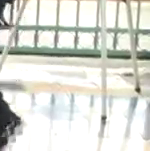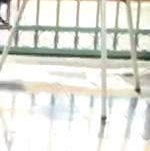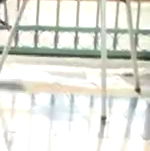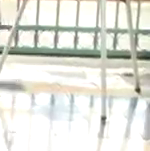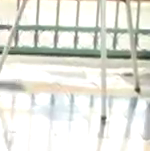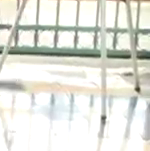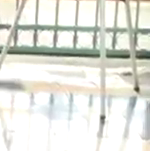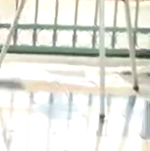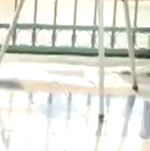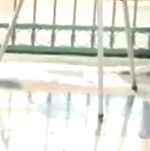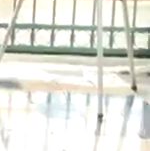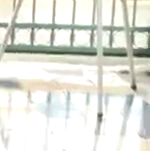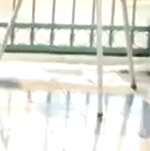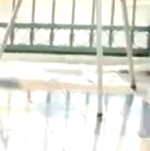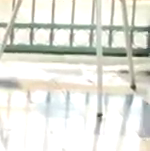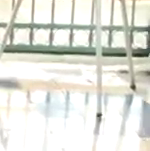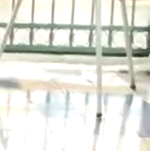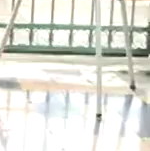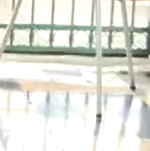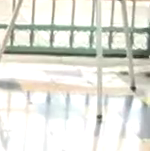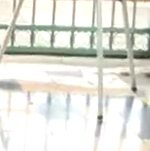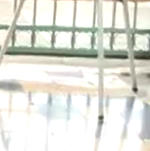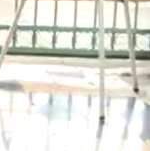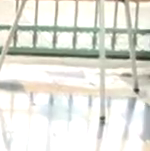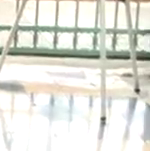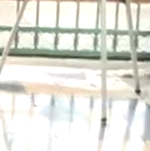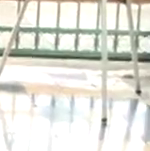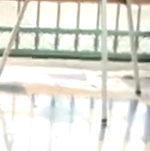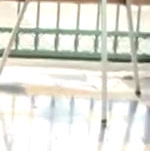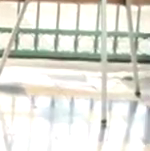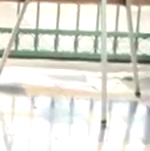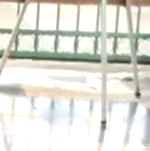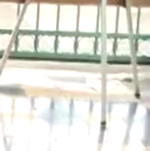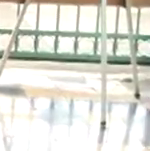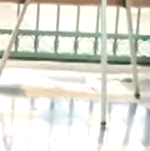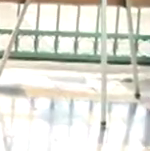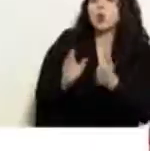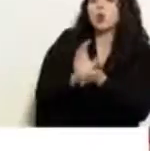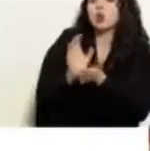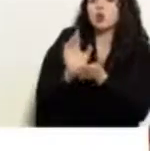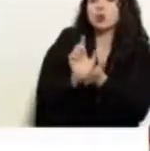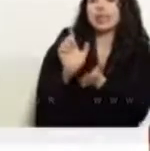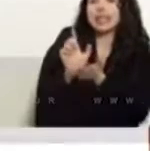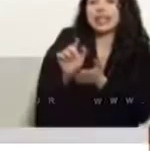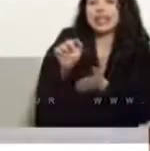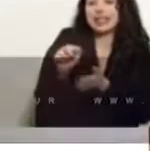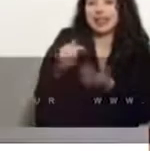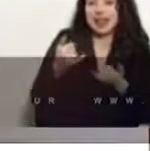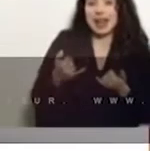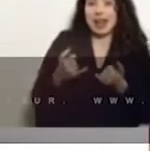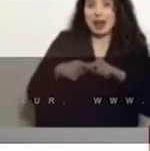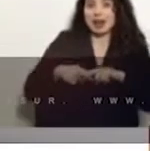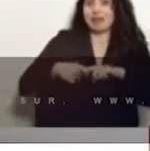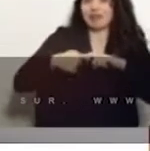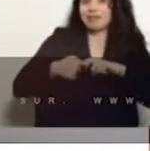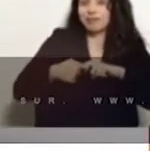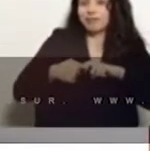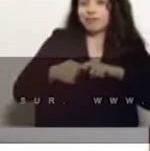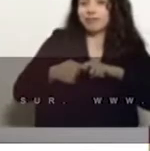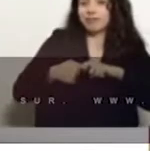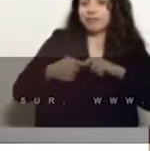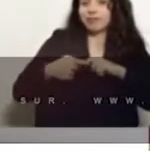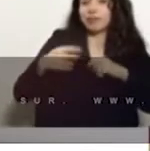puede hacer debido a las limitantes de acceso. La reorganización del curso lectivo, este impasse que tenemos en este momento